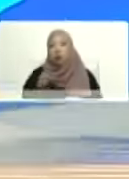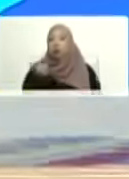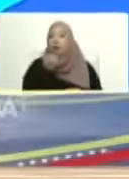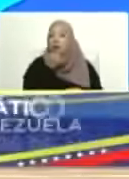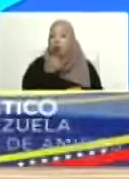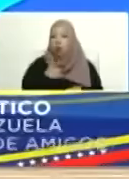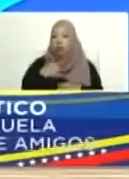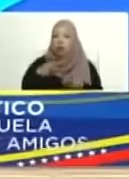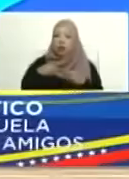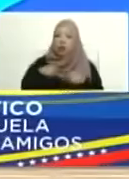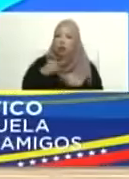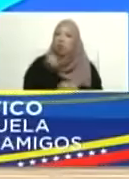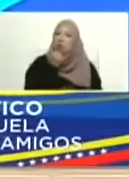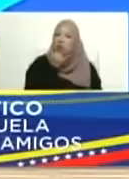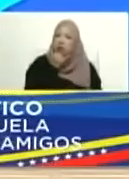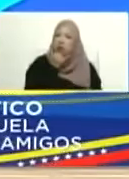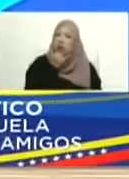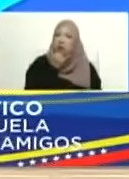lo reconozco,